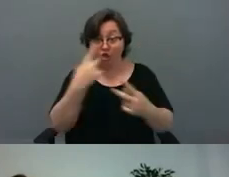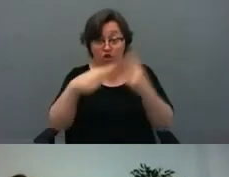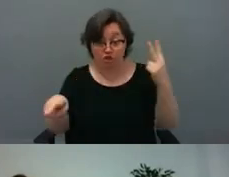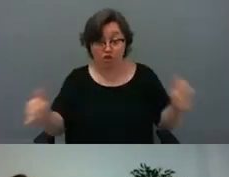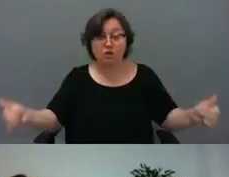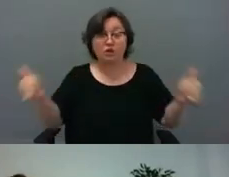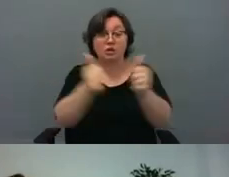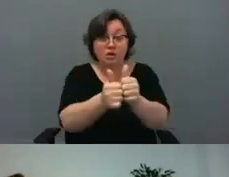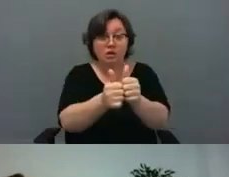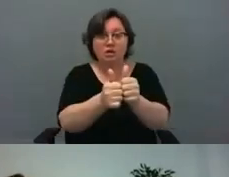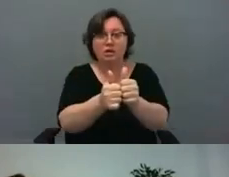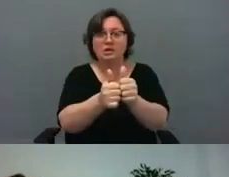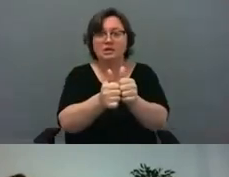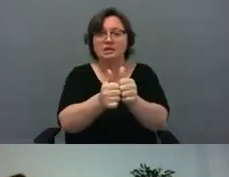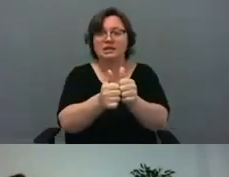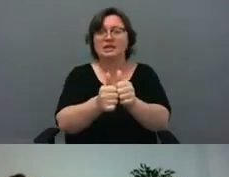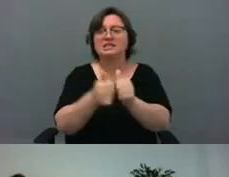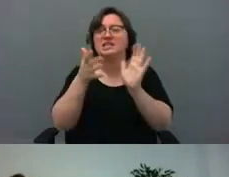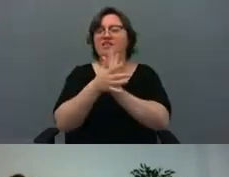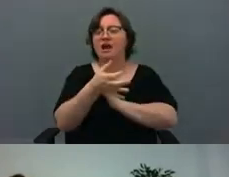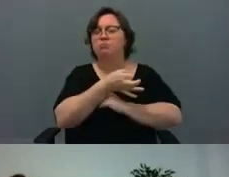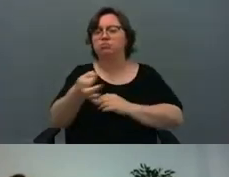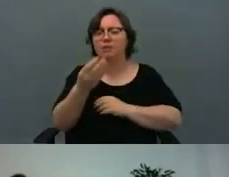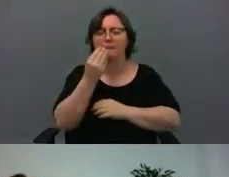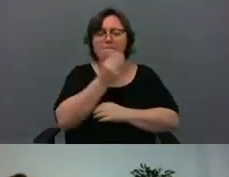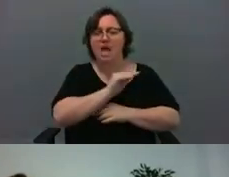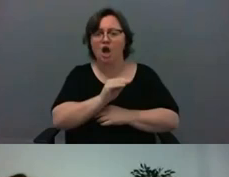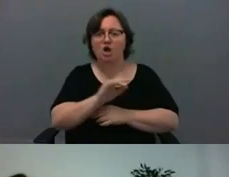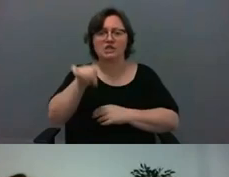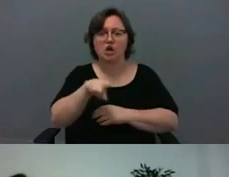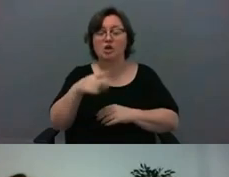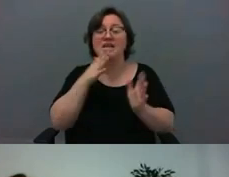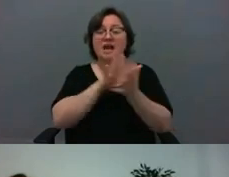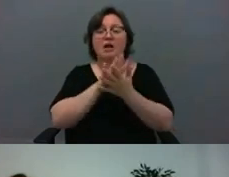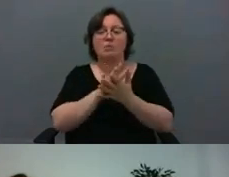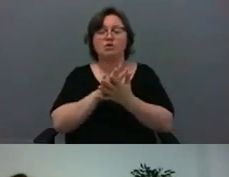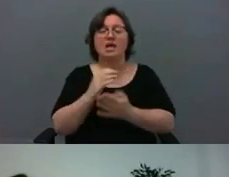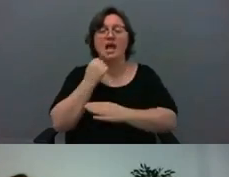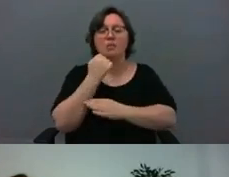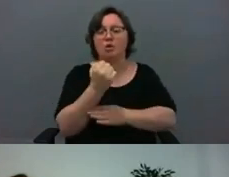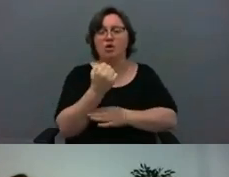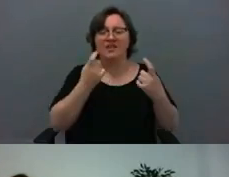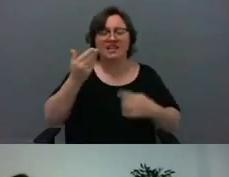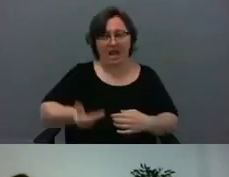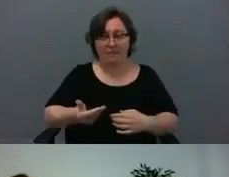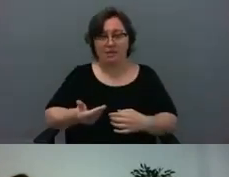punto eso no es lo más adecuado cuando estamos hablando de grandes necesidades de apoyo?